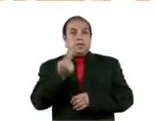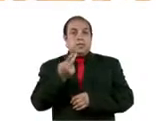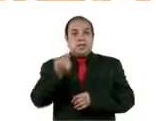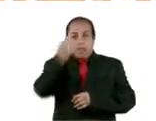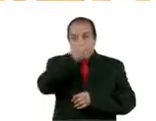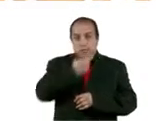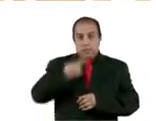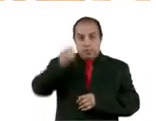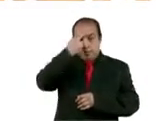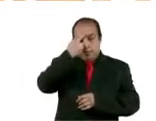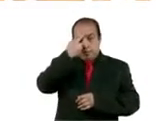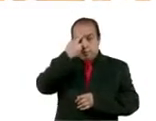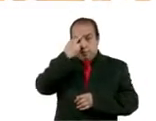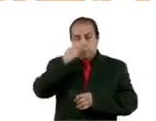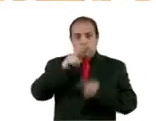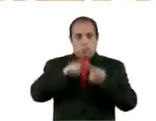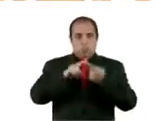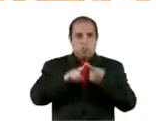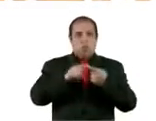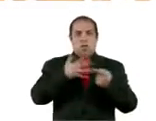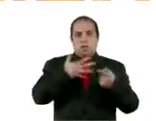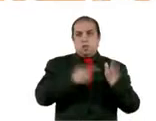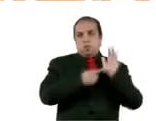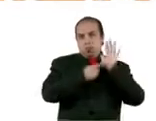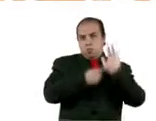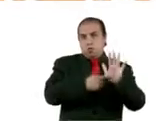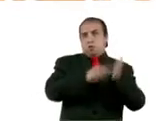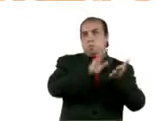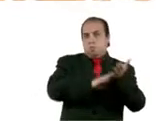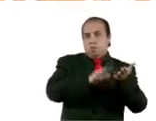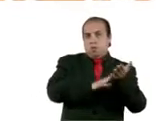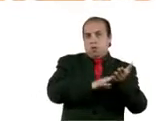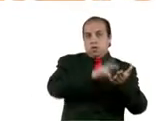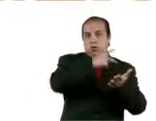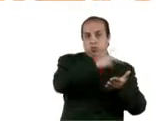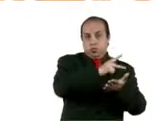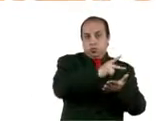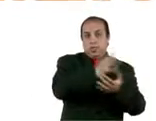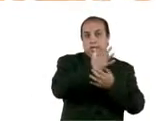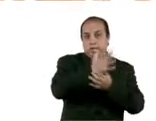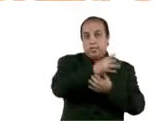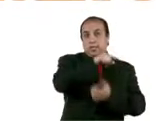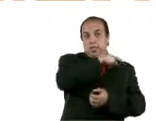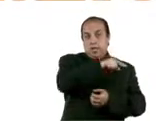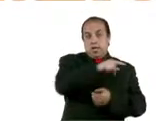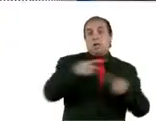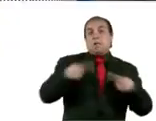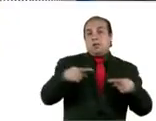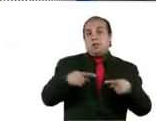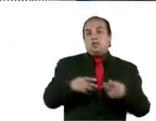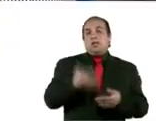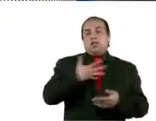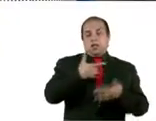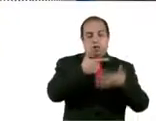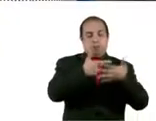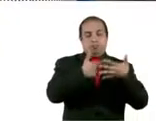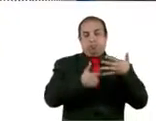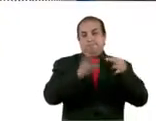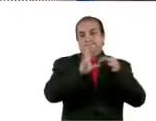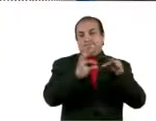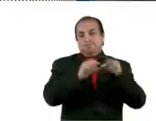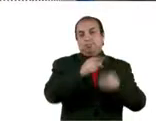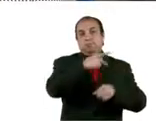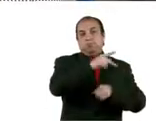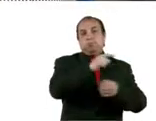valoración, por documentar la enfermedad, llevar el documento que dice que es una persona que tiene esta y esta enfermedad,